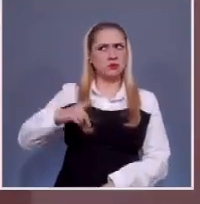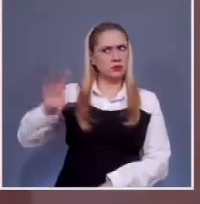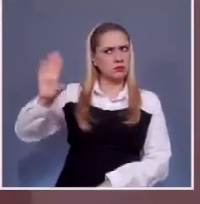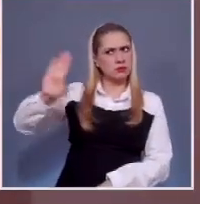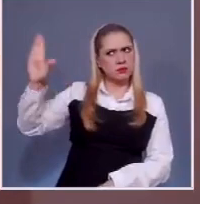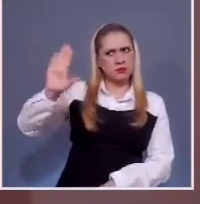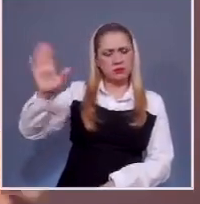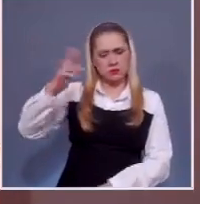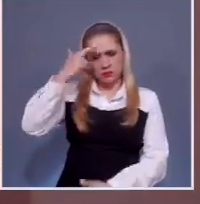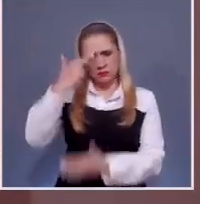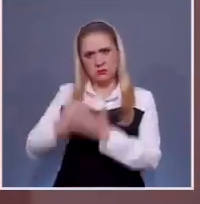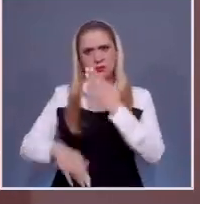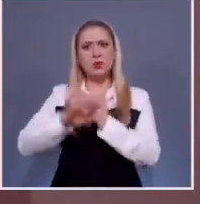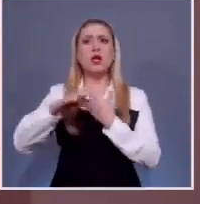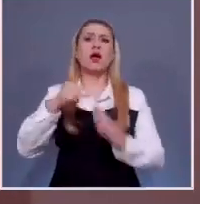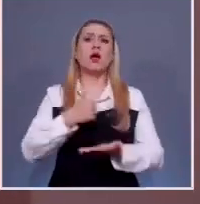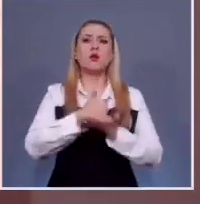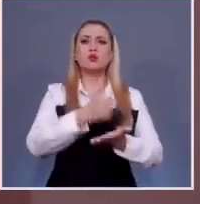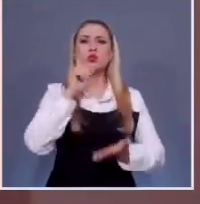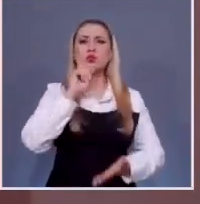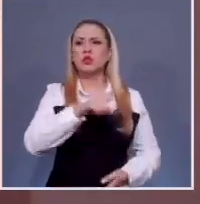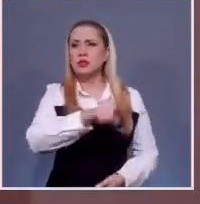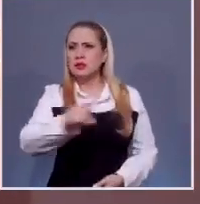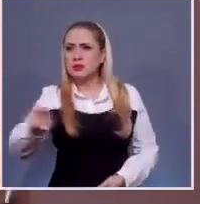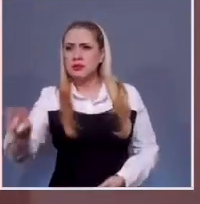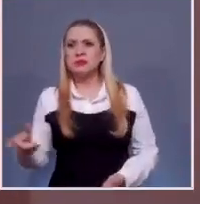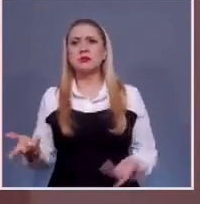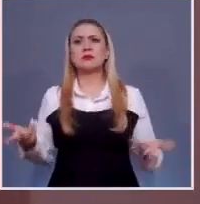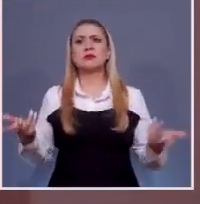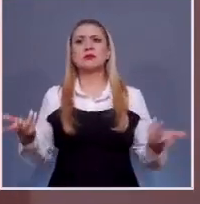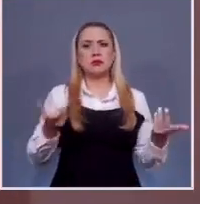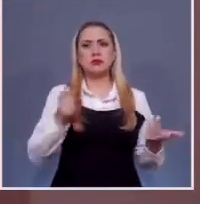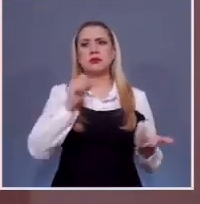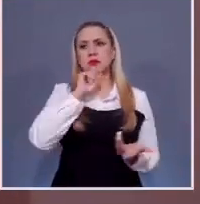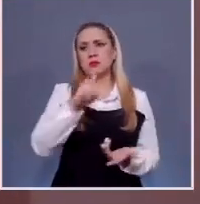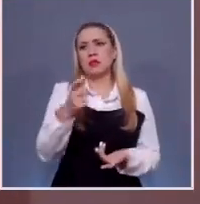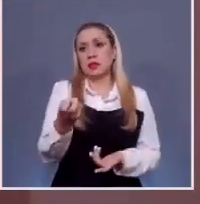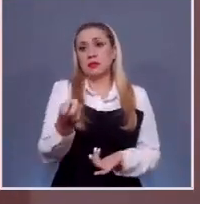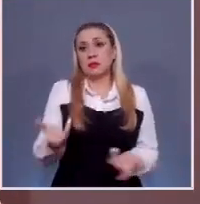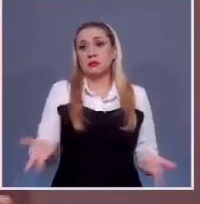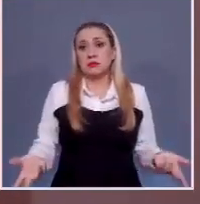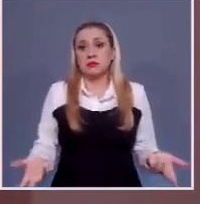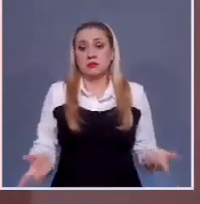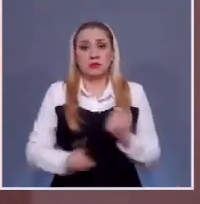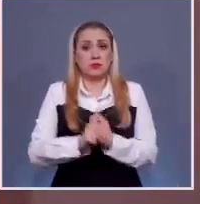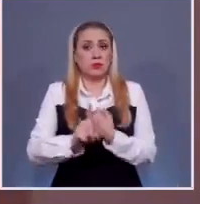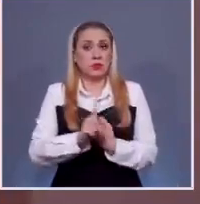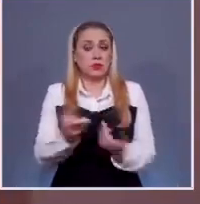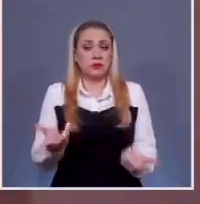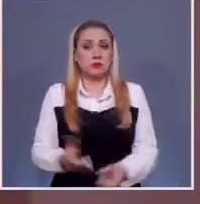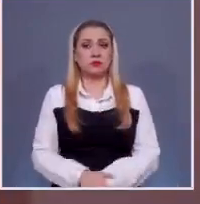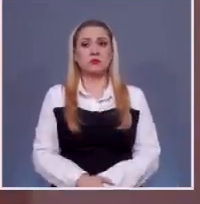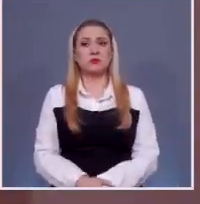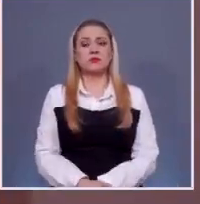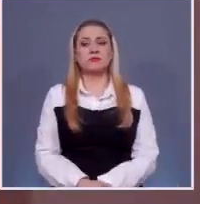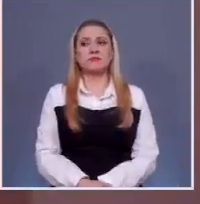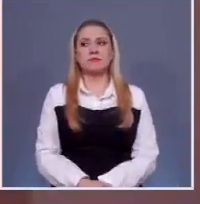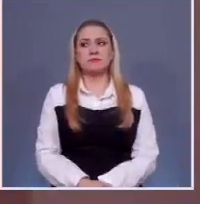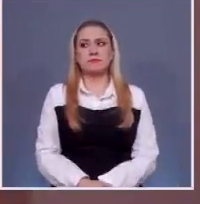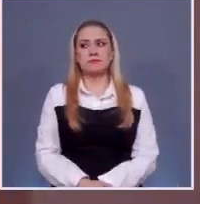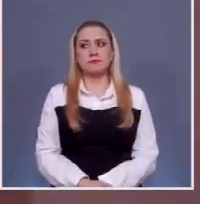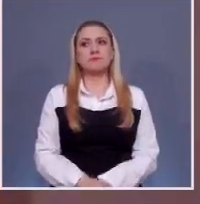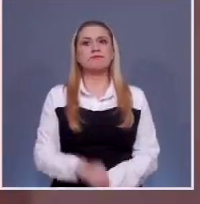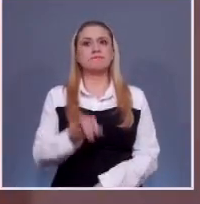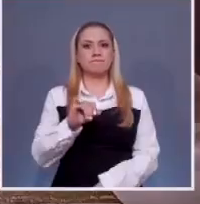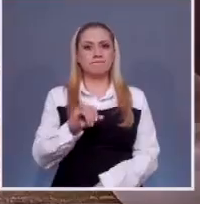porque cuando uno está en esa situación, pues también está enterándose de otras situaciones, ¿no? Los no colectivos feministas han estado trabajando fuerte